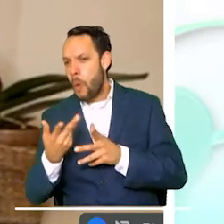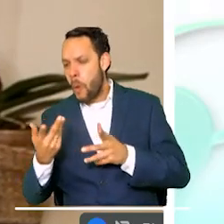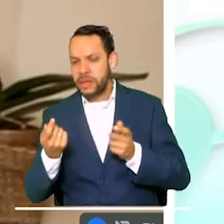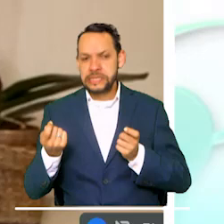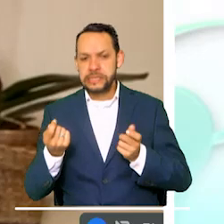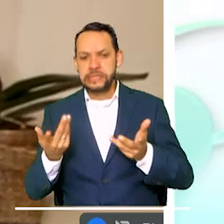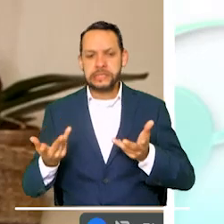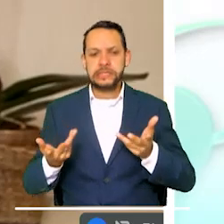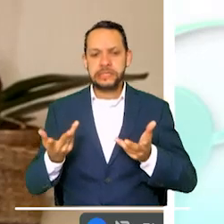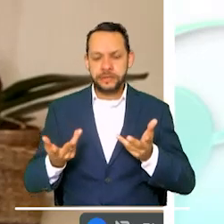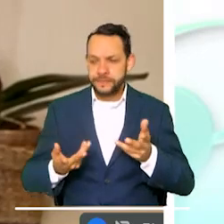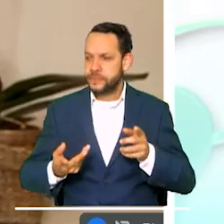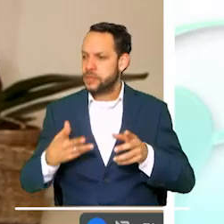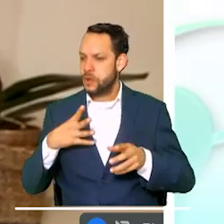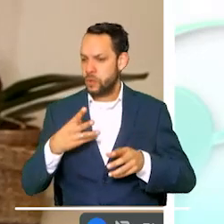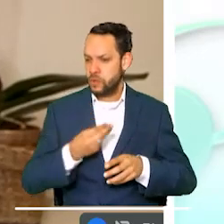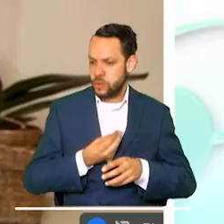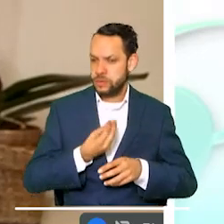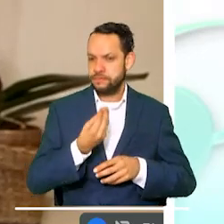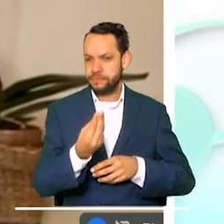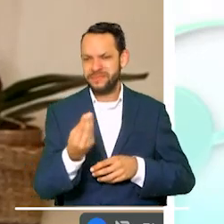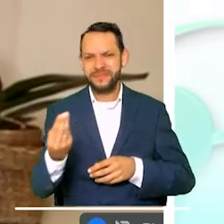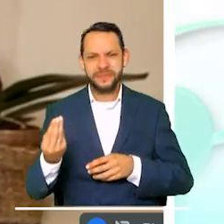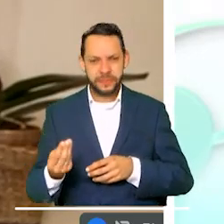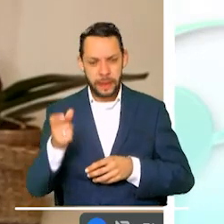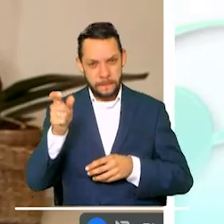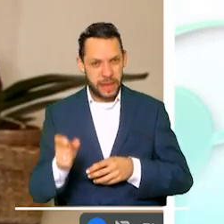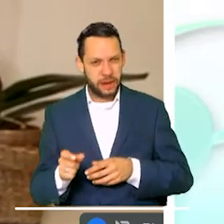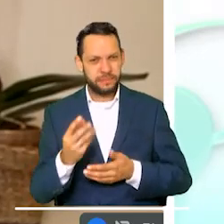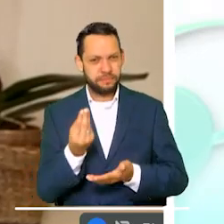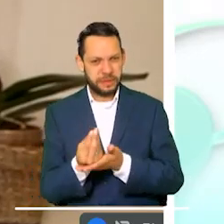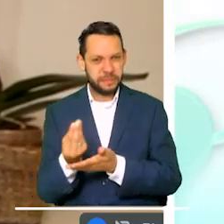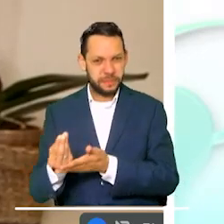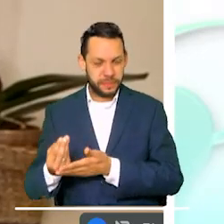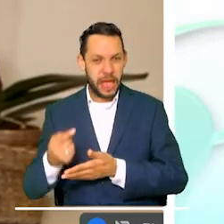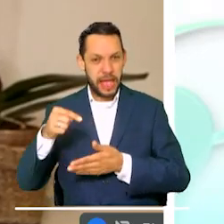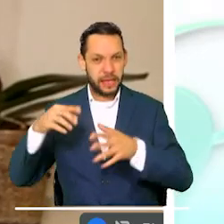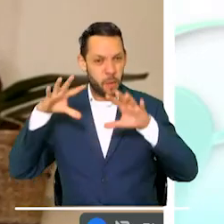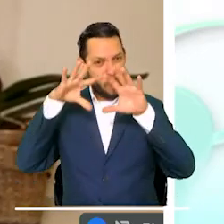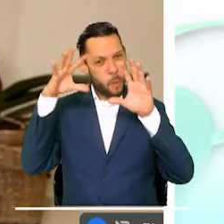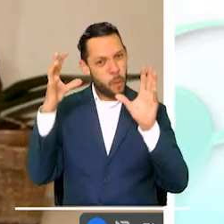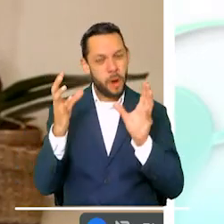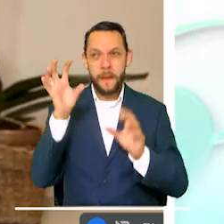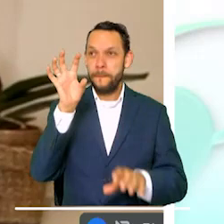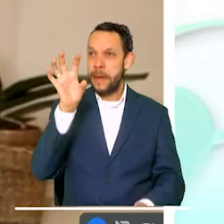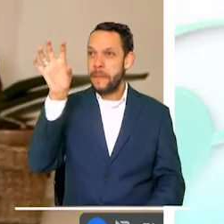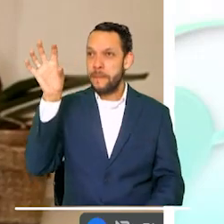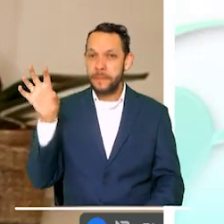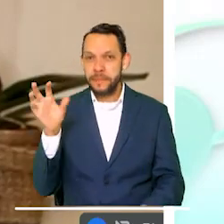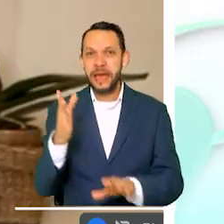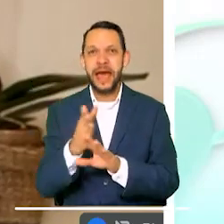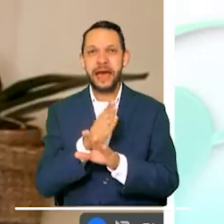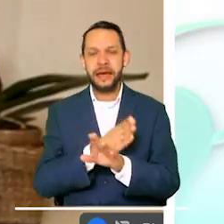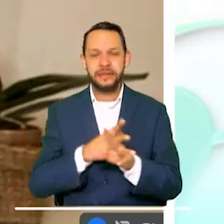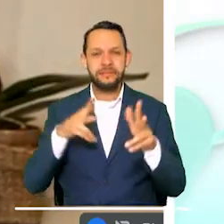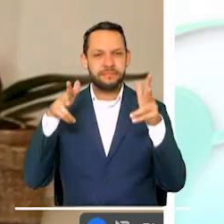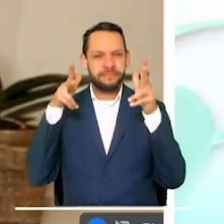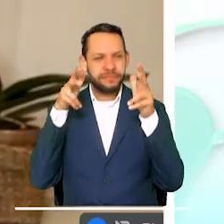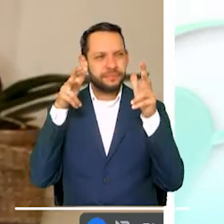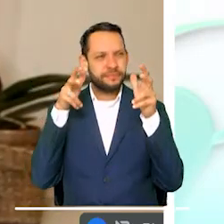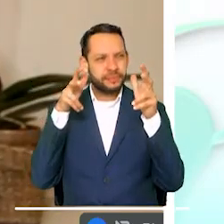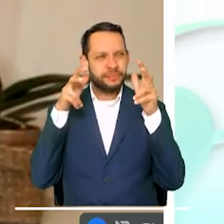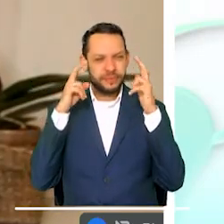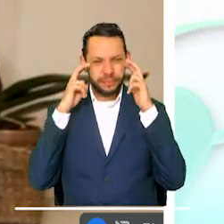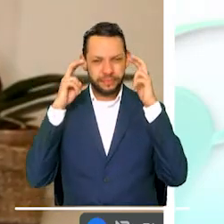tenido, la mayoría de las personas que vivimos en la Tierra, algún tipo de entrenamiento mental para